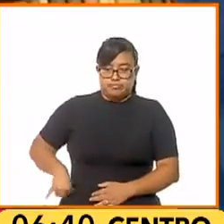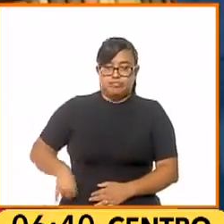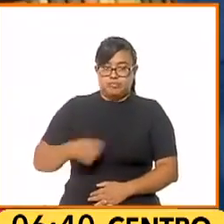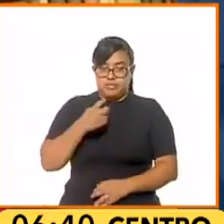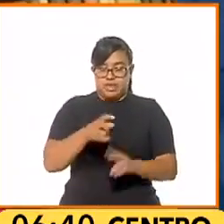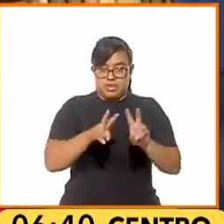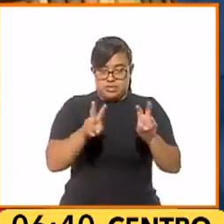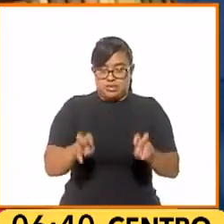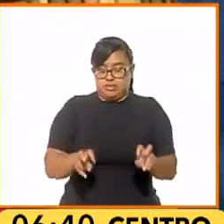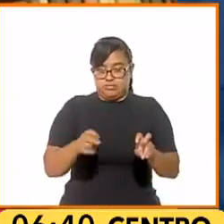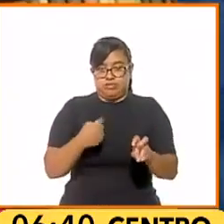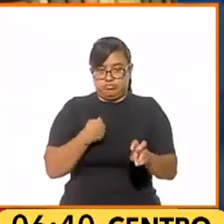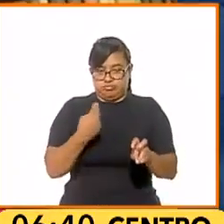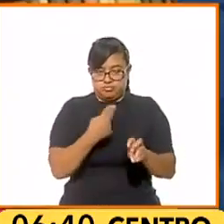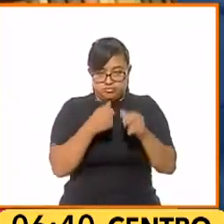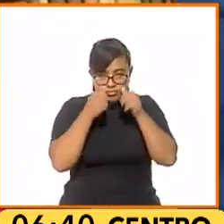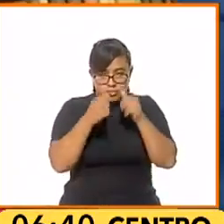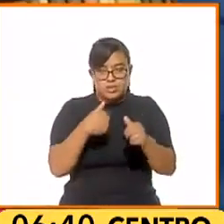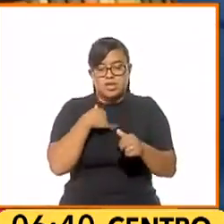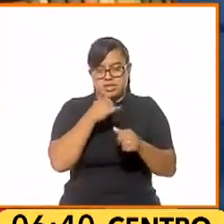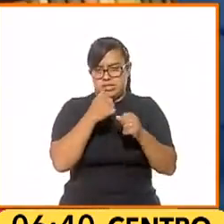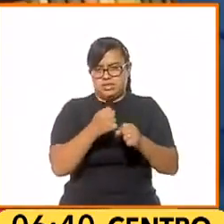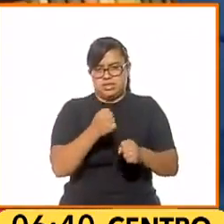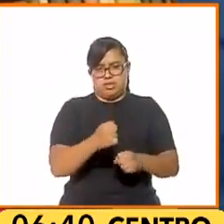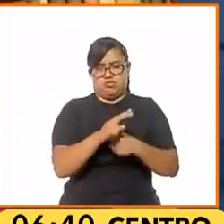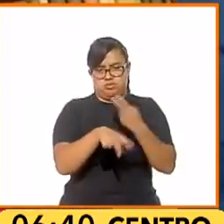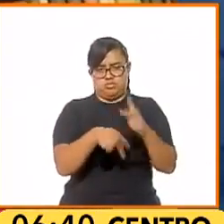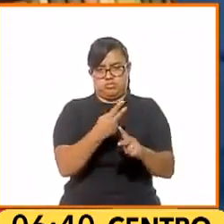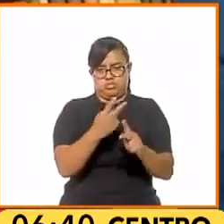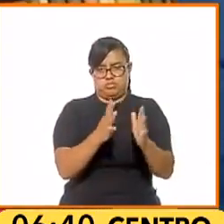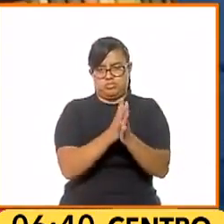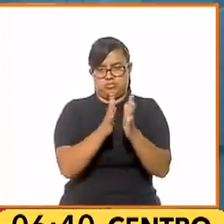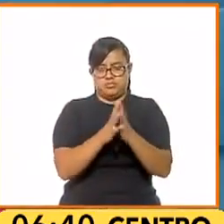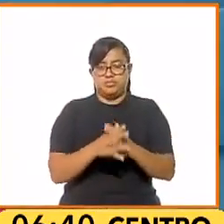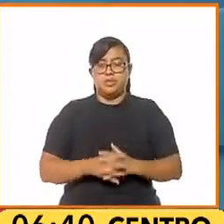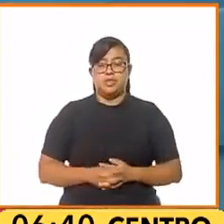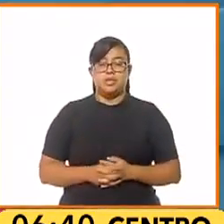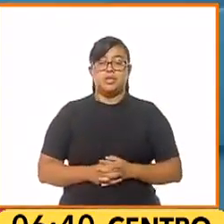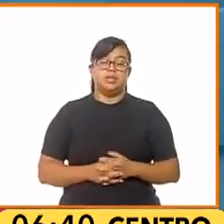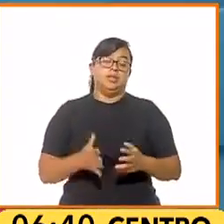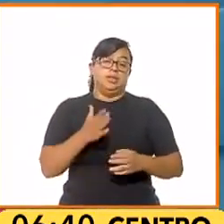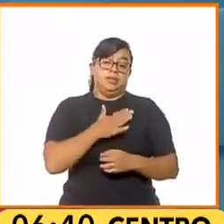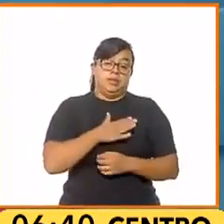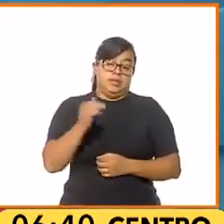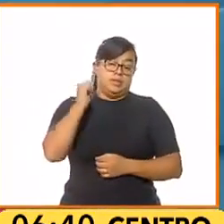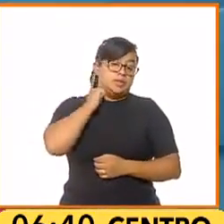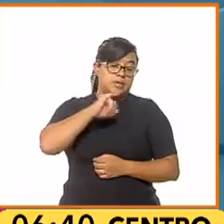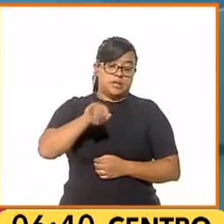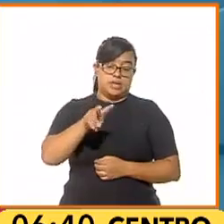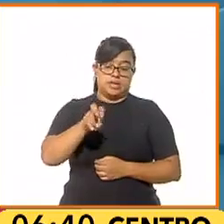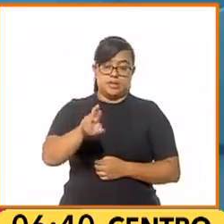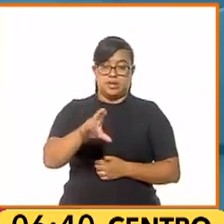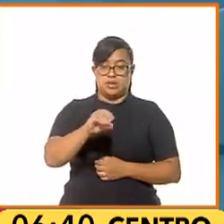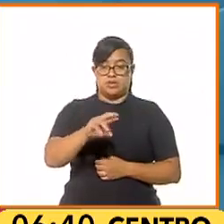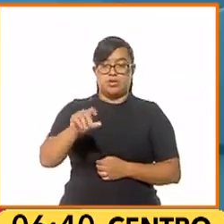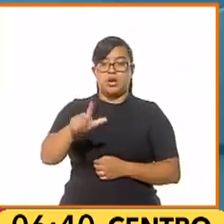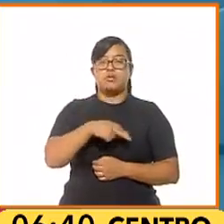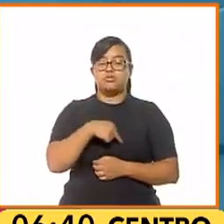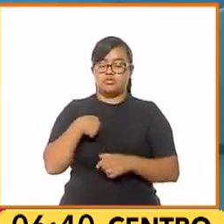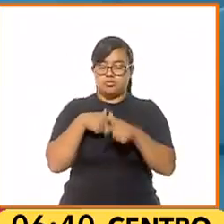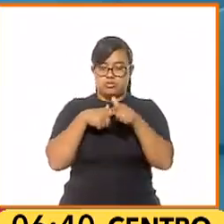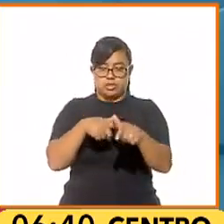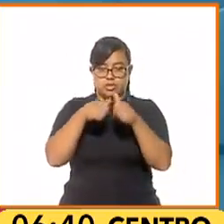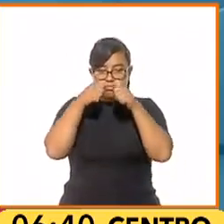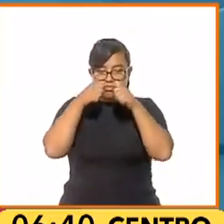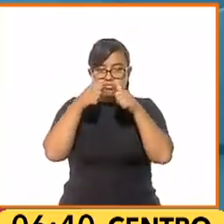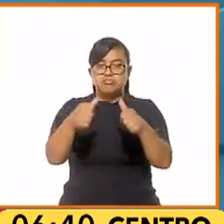temas y por supuesto que estaré participando. Pues ahí está, senador Javier Corral. Estaremos muy pendientes de cualquier manera